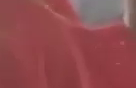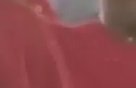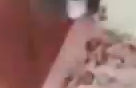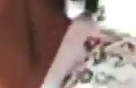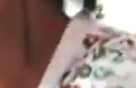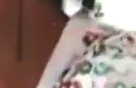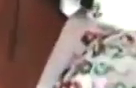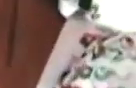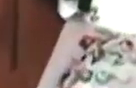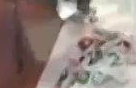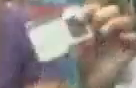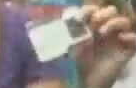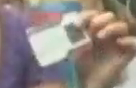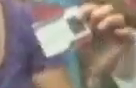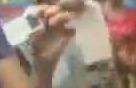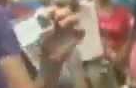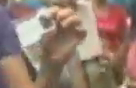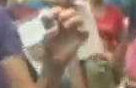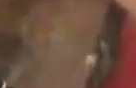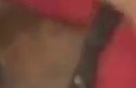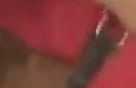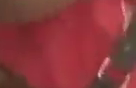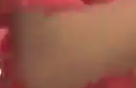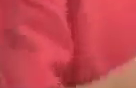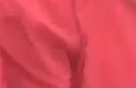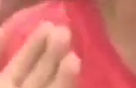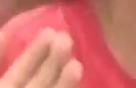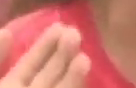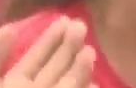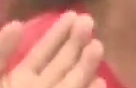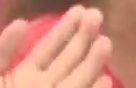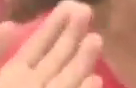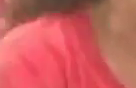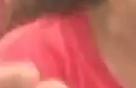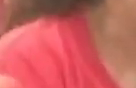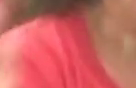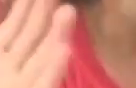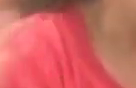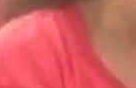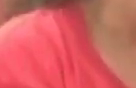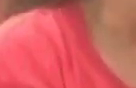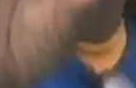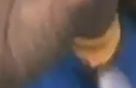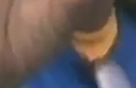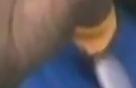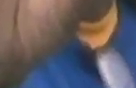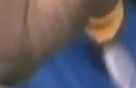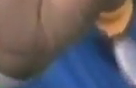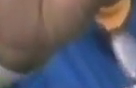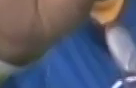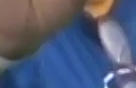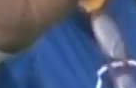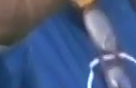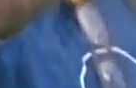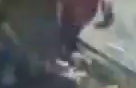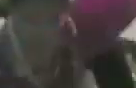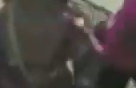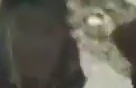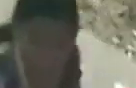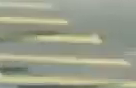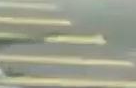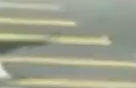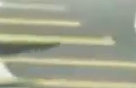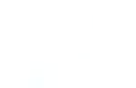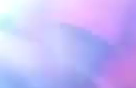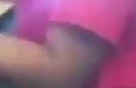carné de la patria puede decir, misión cumplida, vamos avanzando con el carné de la patria y la protección a la familia